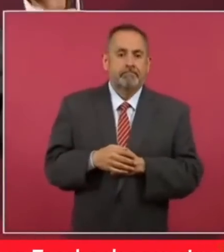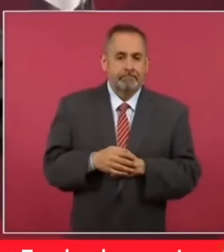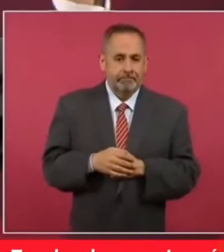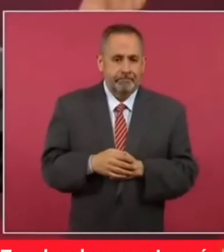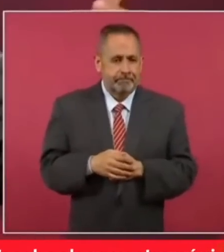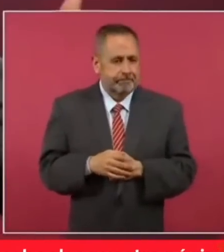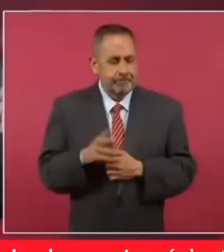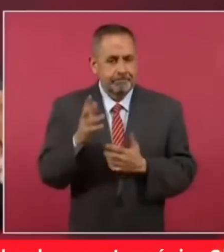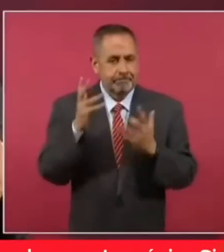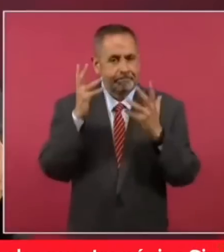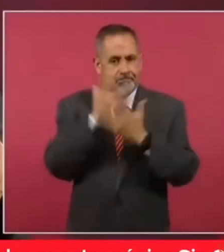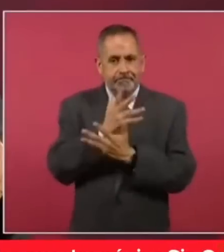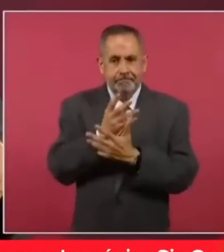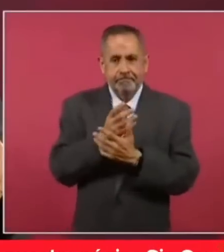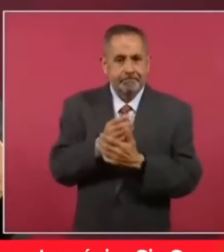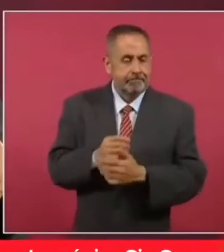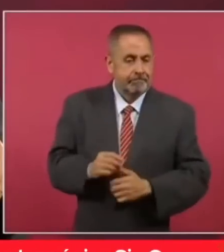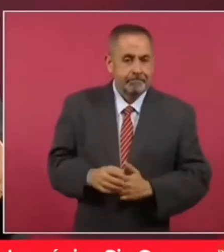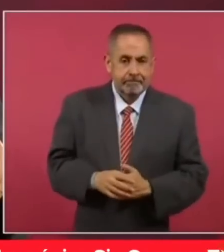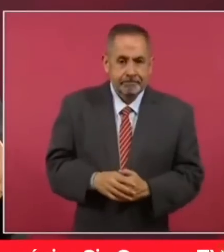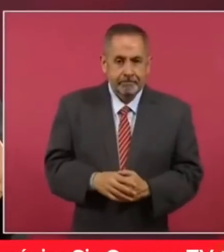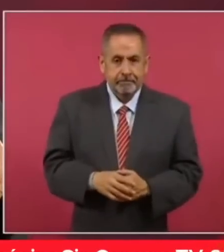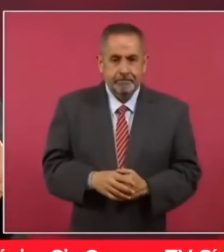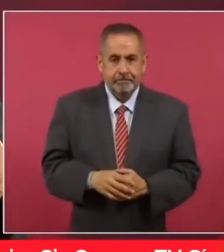iban a poder salir.